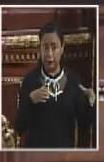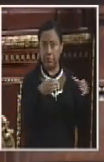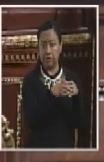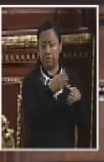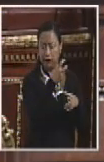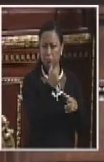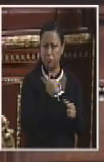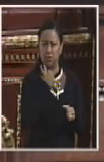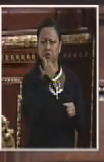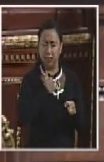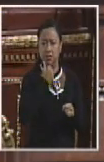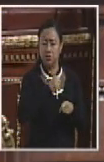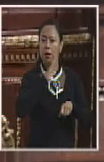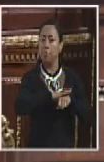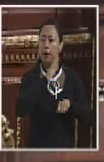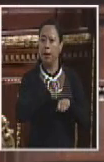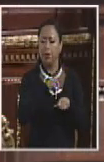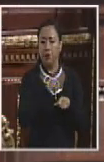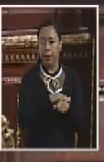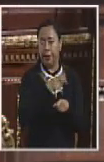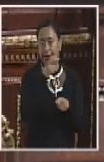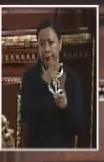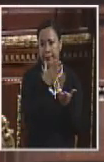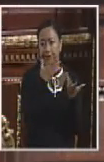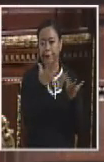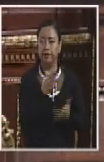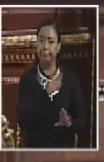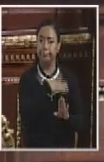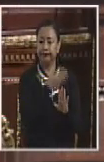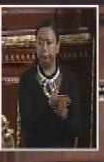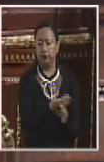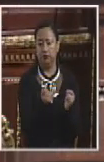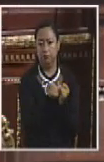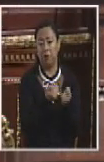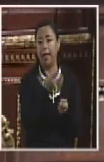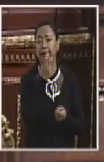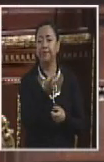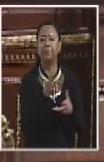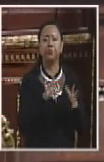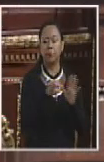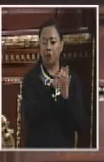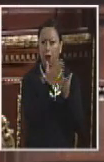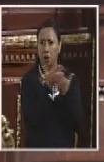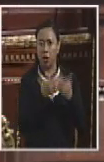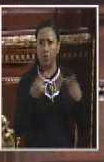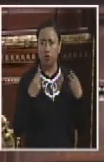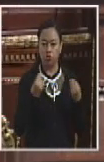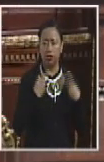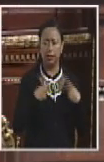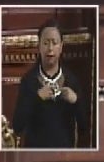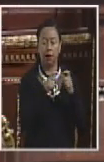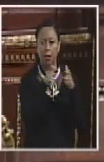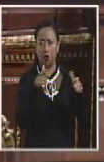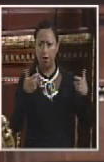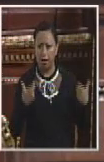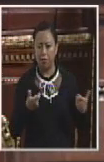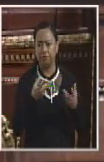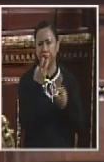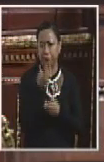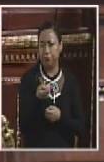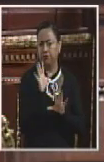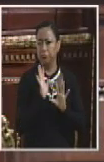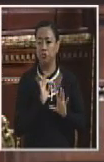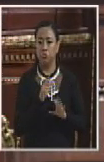de las acciones ilícitas de la deforestación, crecimiento de la mancha urbana, invasiones de las zonas reservadas como espacios vitales para la